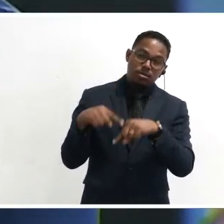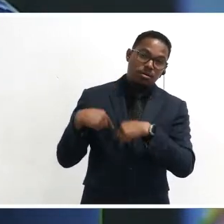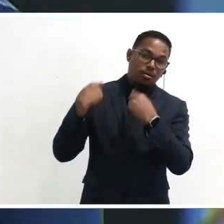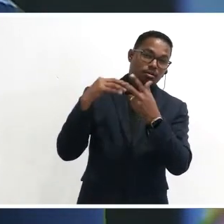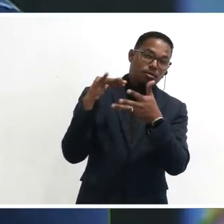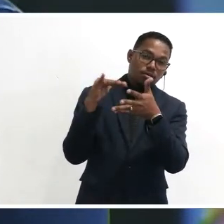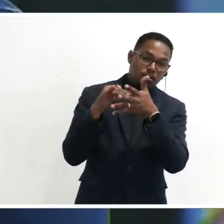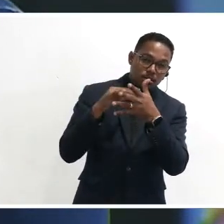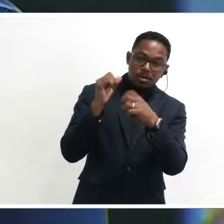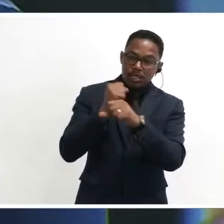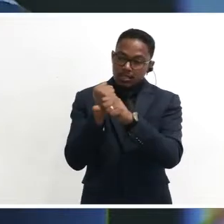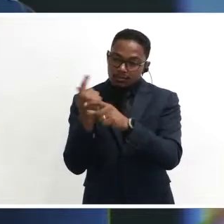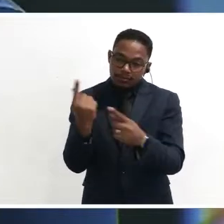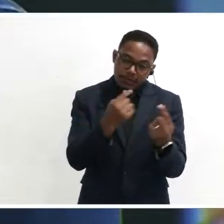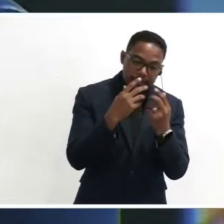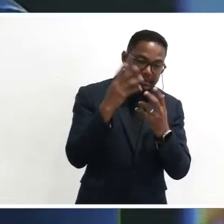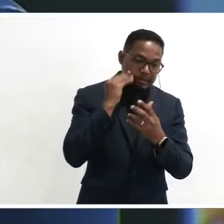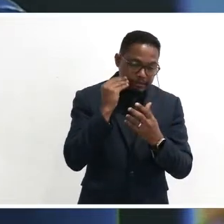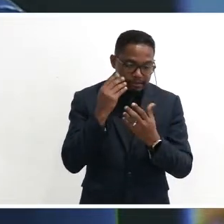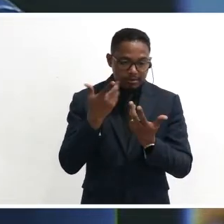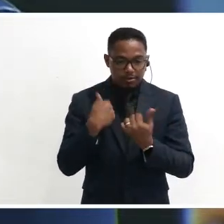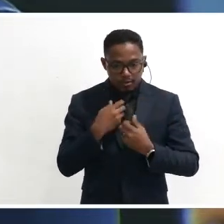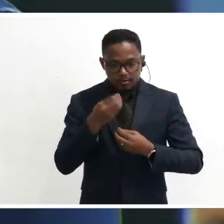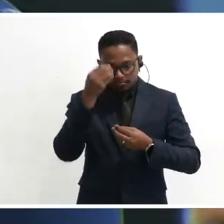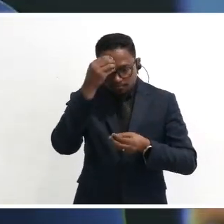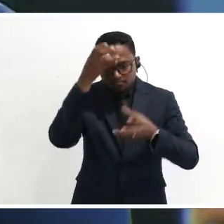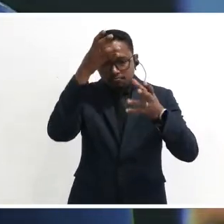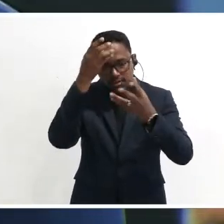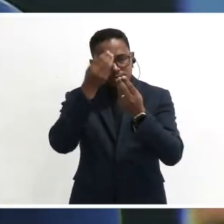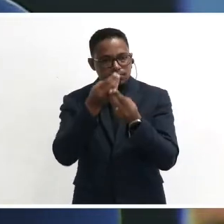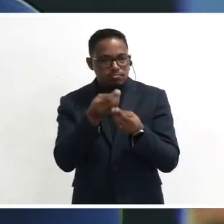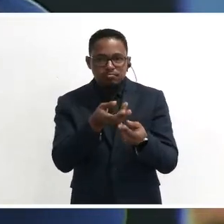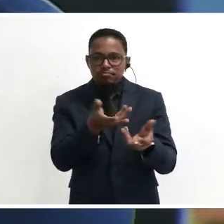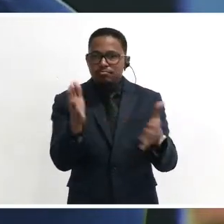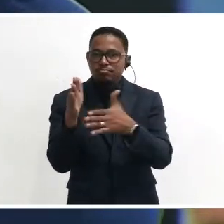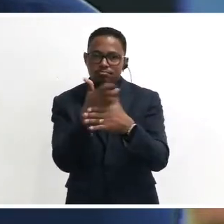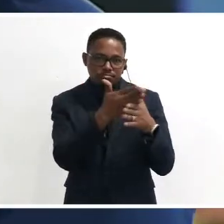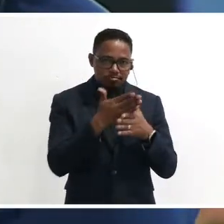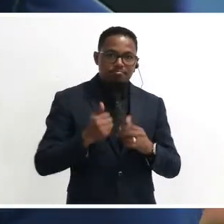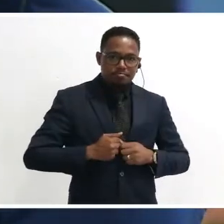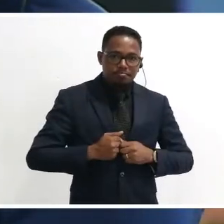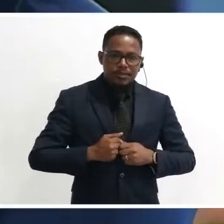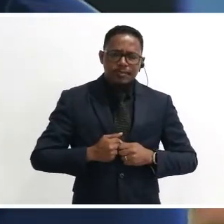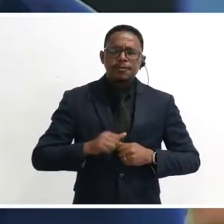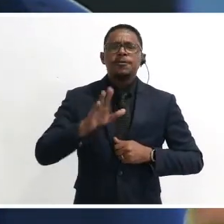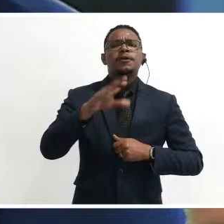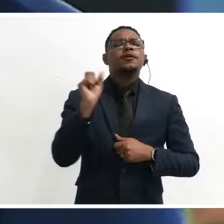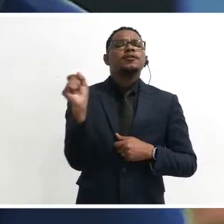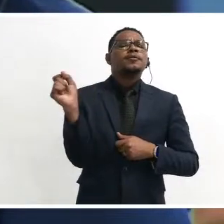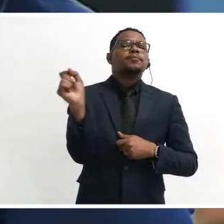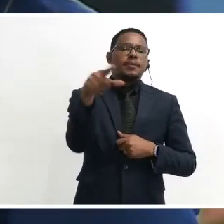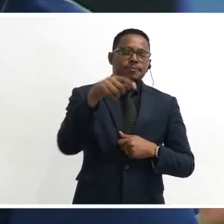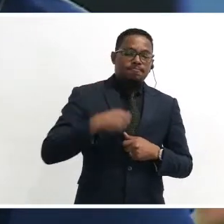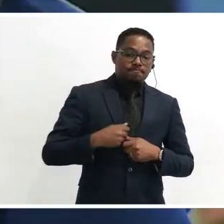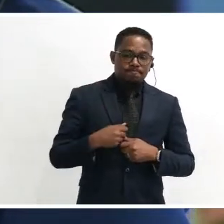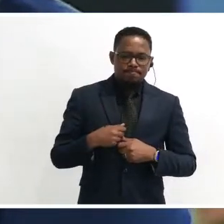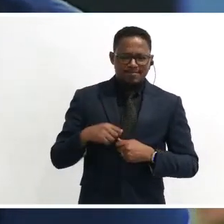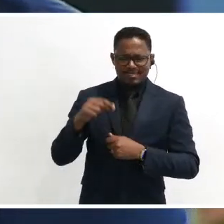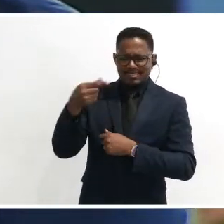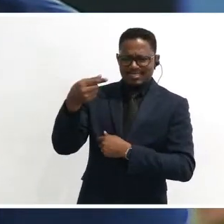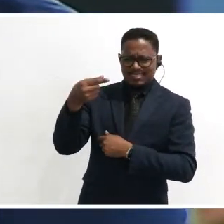de trabajo y de experiencia que ha compartido con nosotros en esta tarde. Mi pregunta es en cuanto al